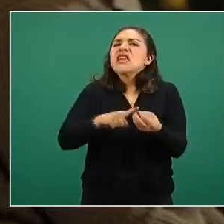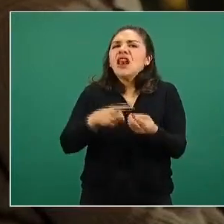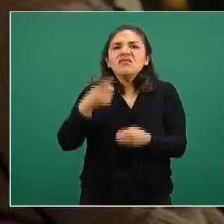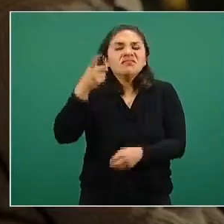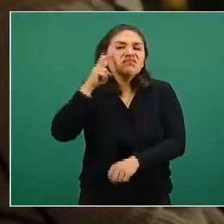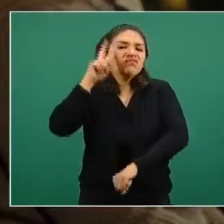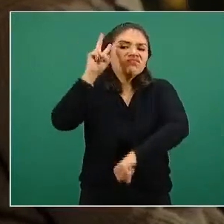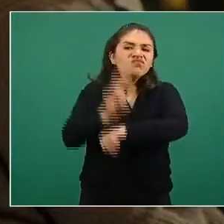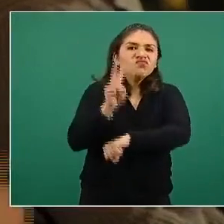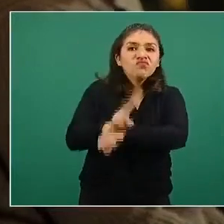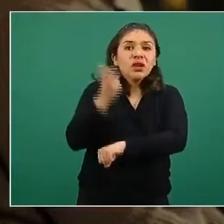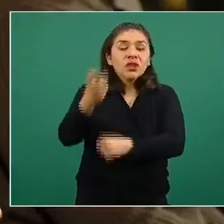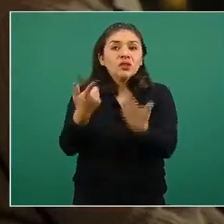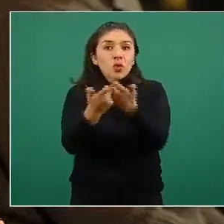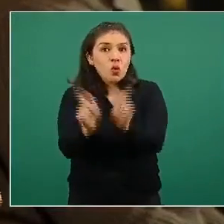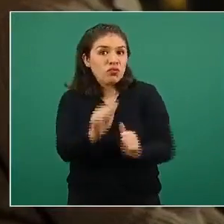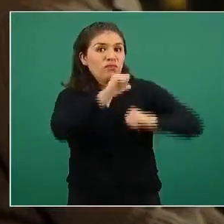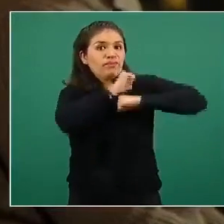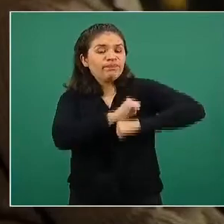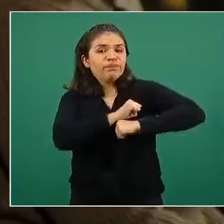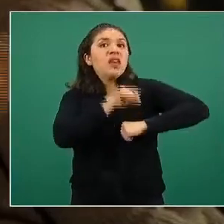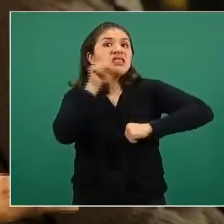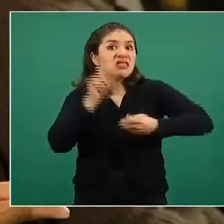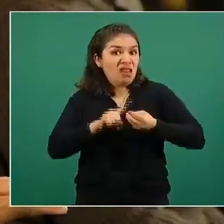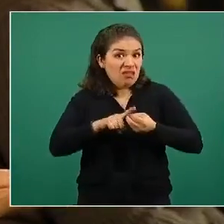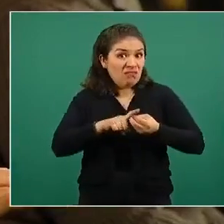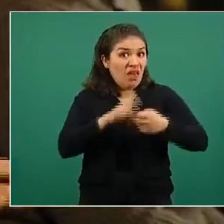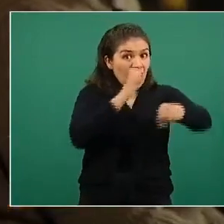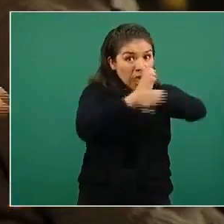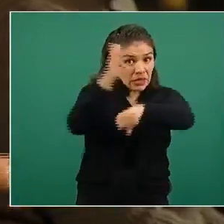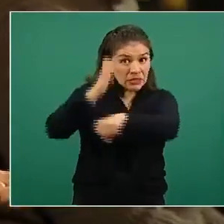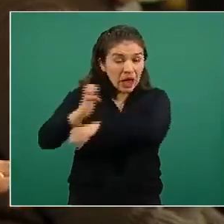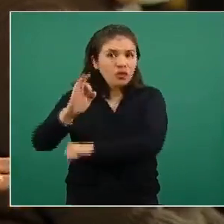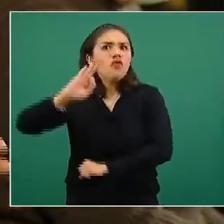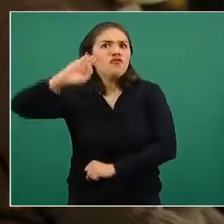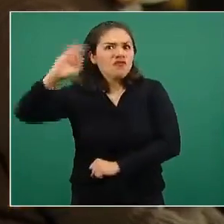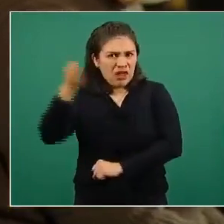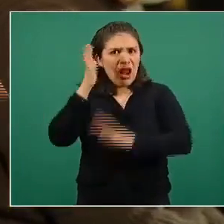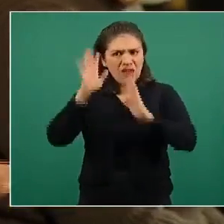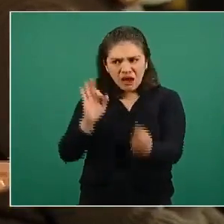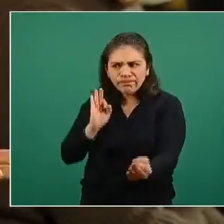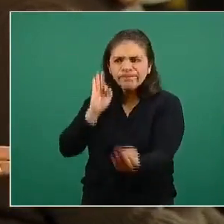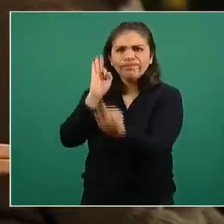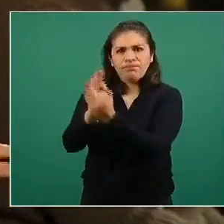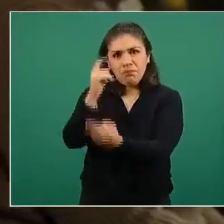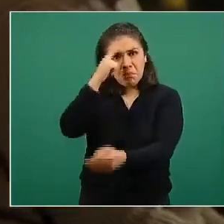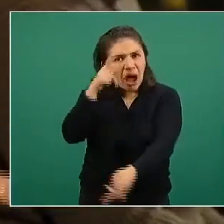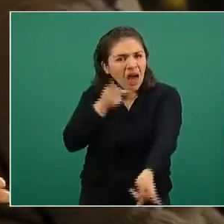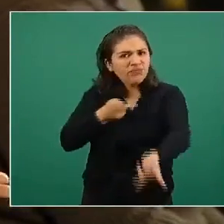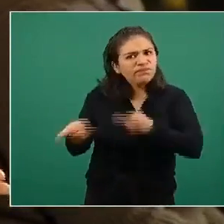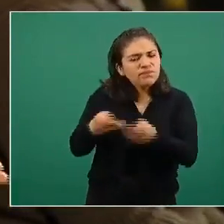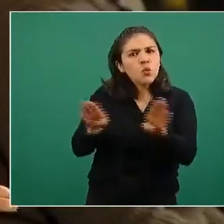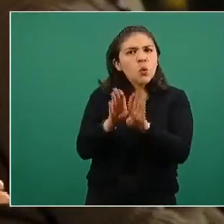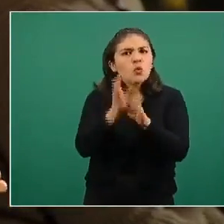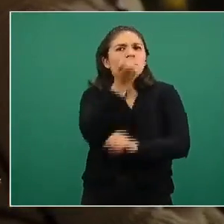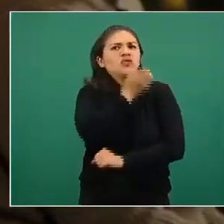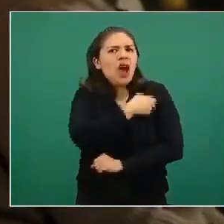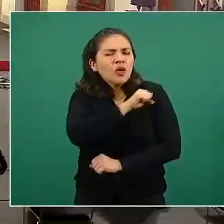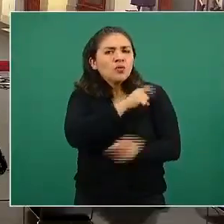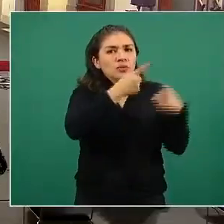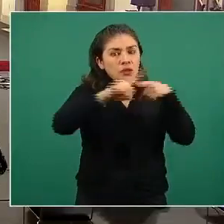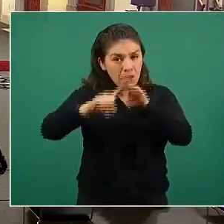estos sectores? ¿Autoridades estatales? ¿La autoridad federal ha hablado con ellos para los protocolos de sanidad y todo